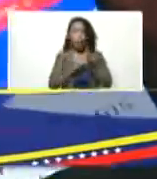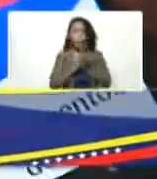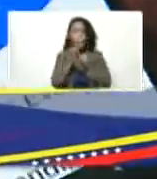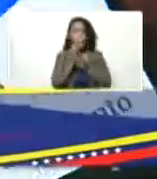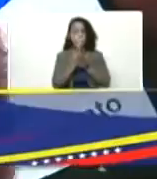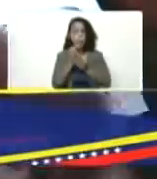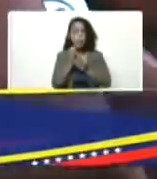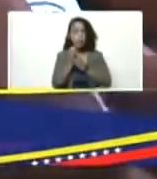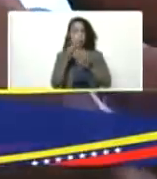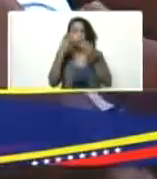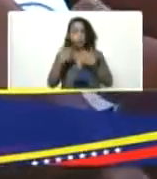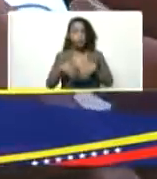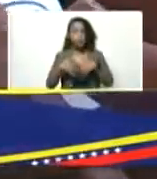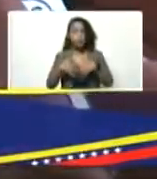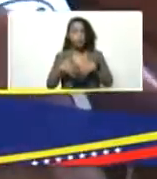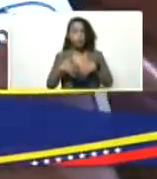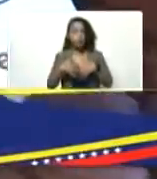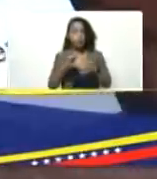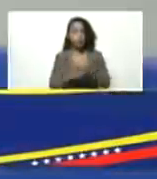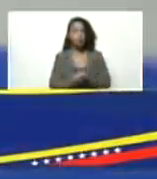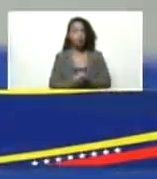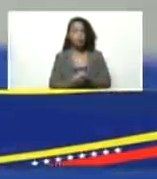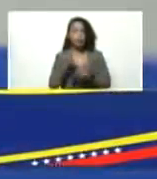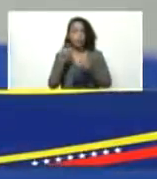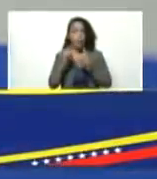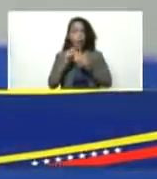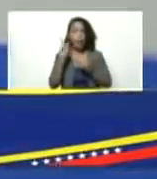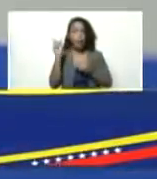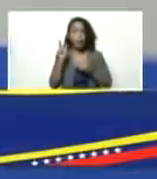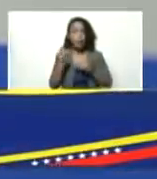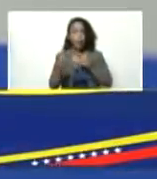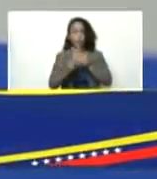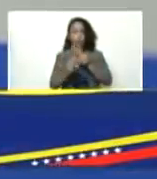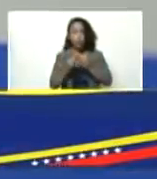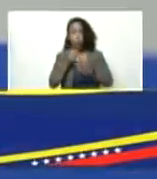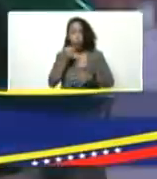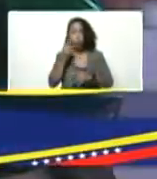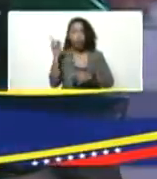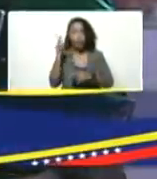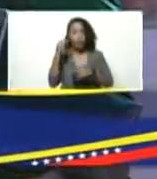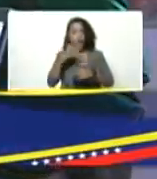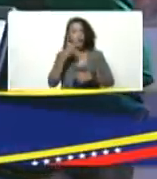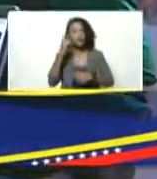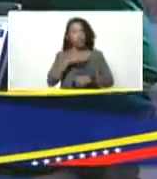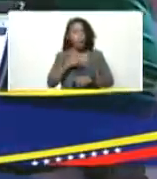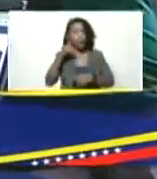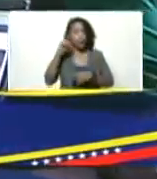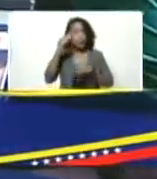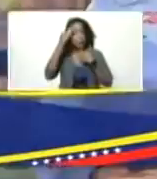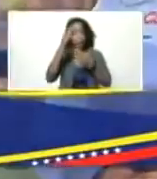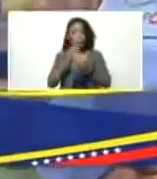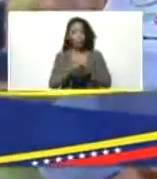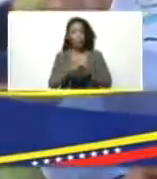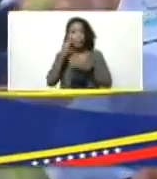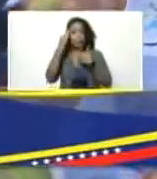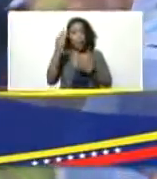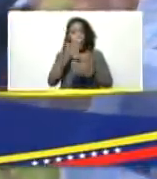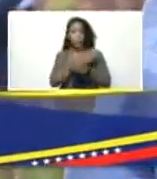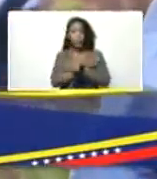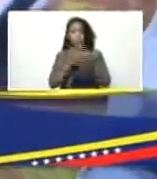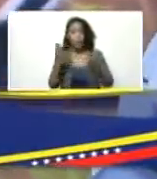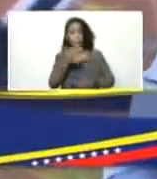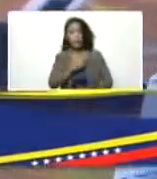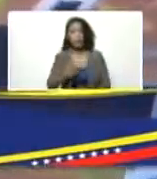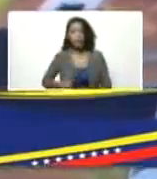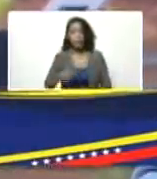y de su emprendimiento. Le voy a dar la palabra a Eni Ramírez para que le explique, porque además lo quiero saludar. Saludos solidarios, presidente.